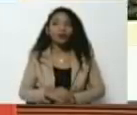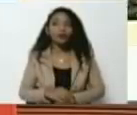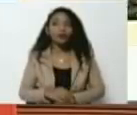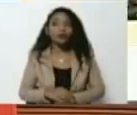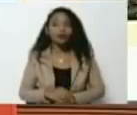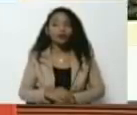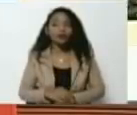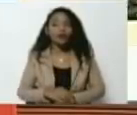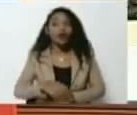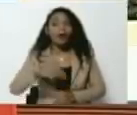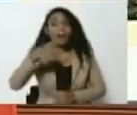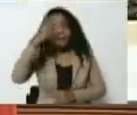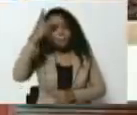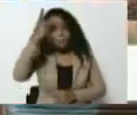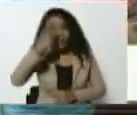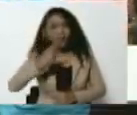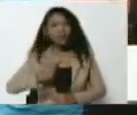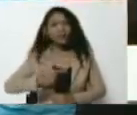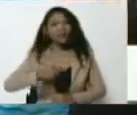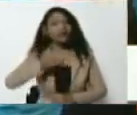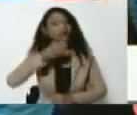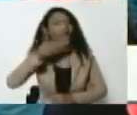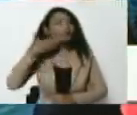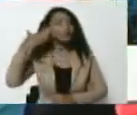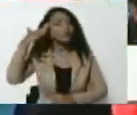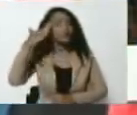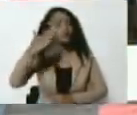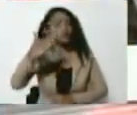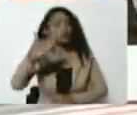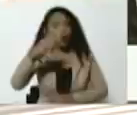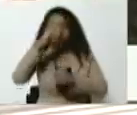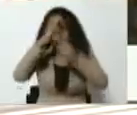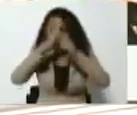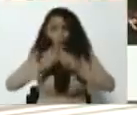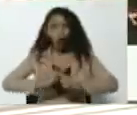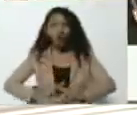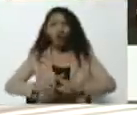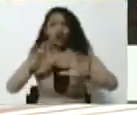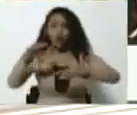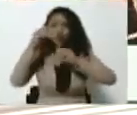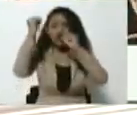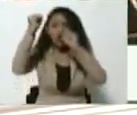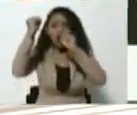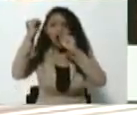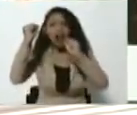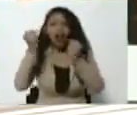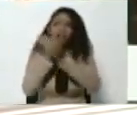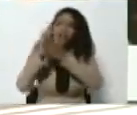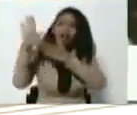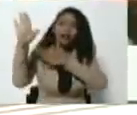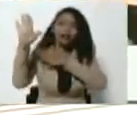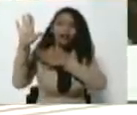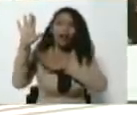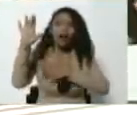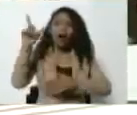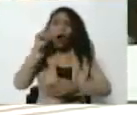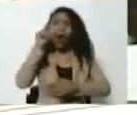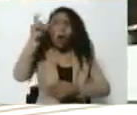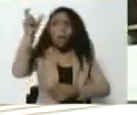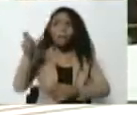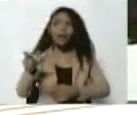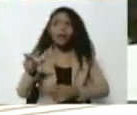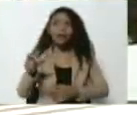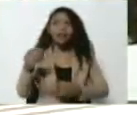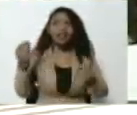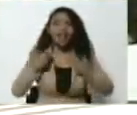con la moral militar bolivariana, honor y gloria eterna al coronel Hugo Trejo. ¡Que